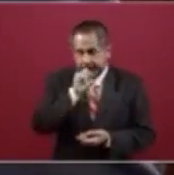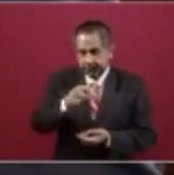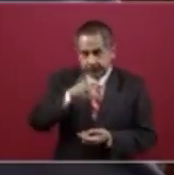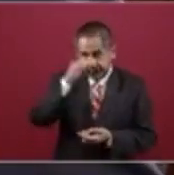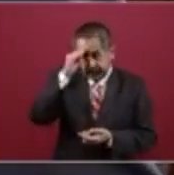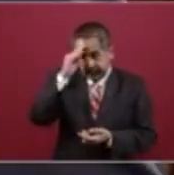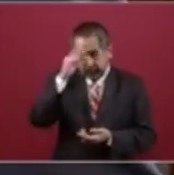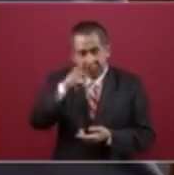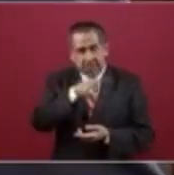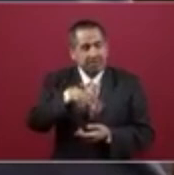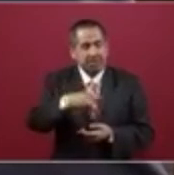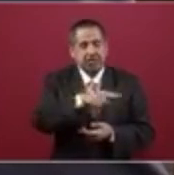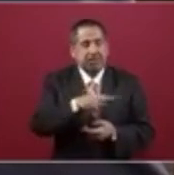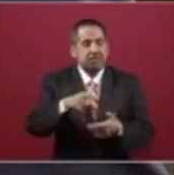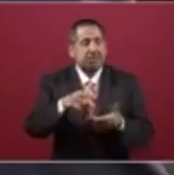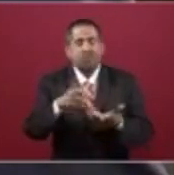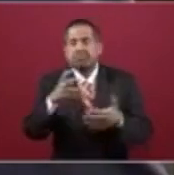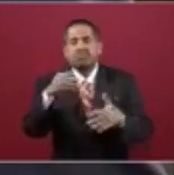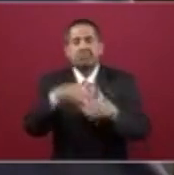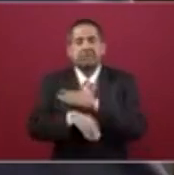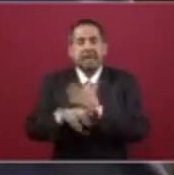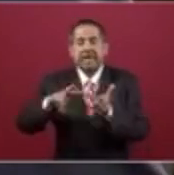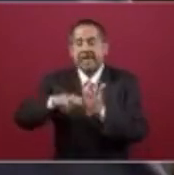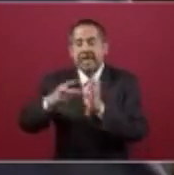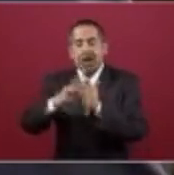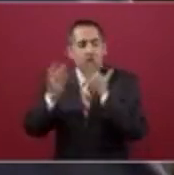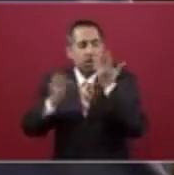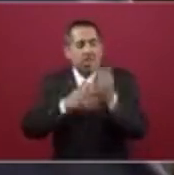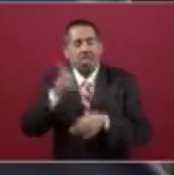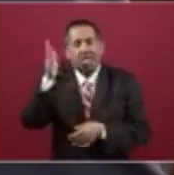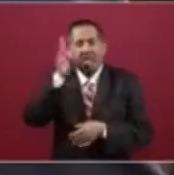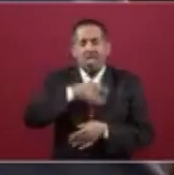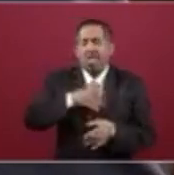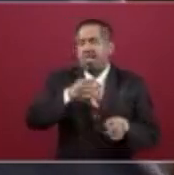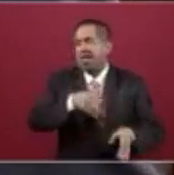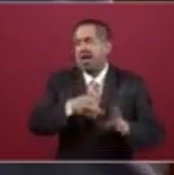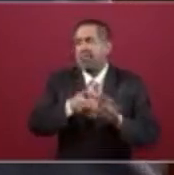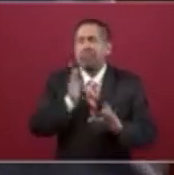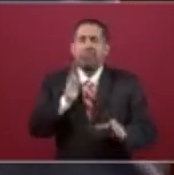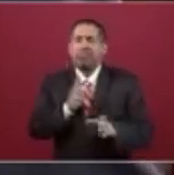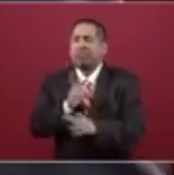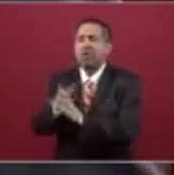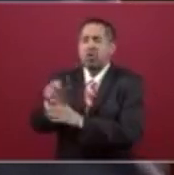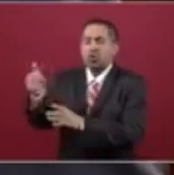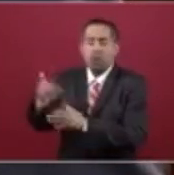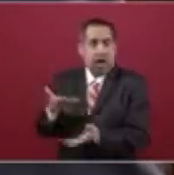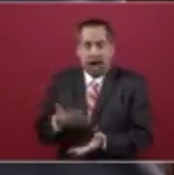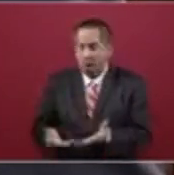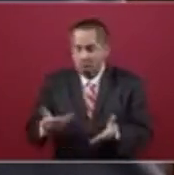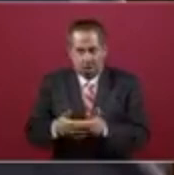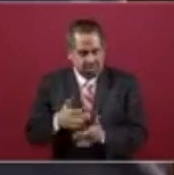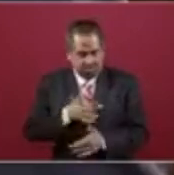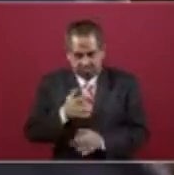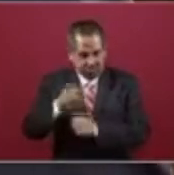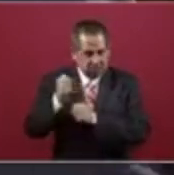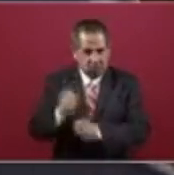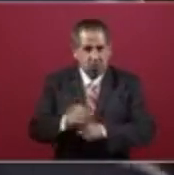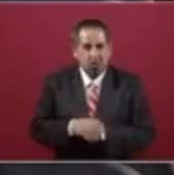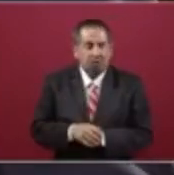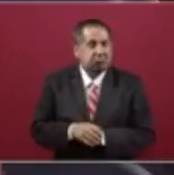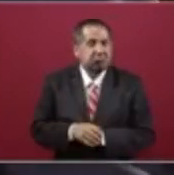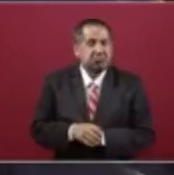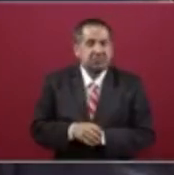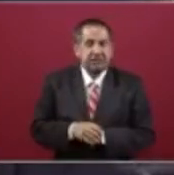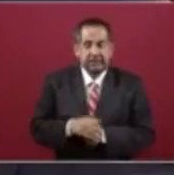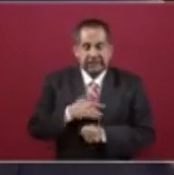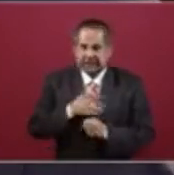que decayera la demanda para estudiar las ingenierías. Ahora estoy seguro que como